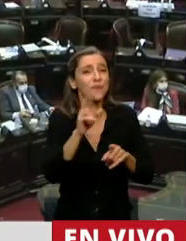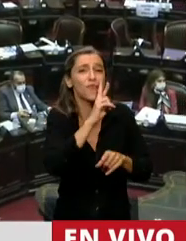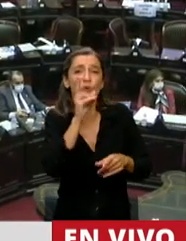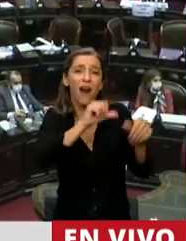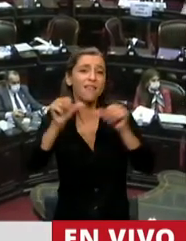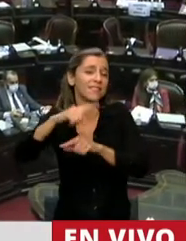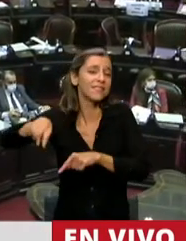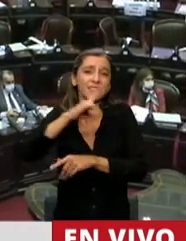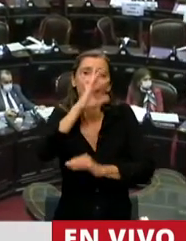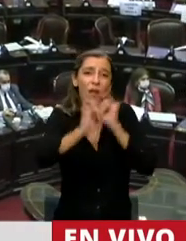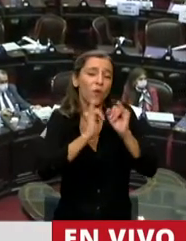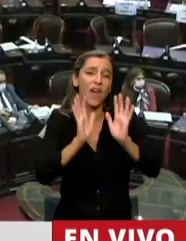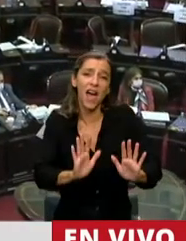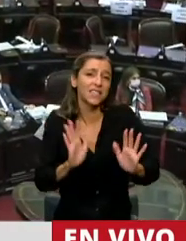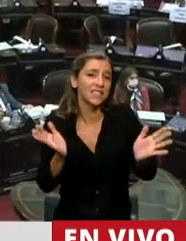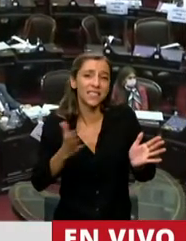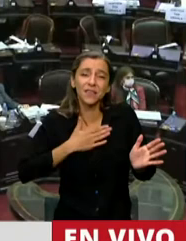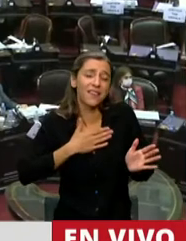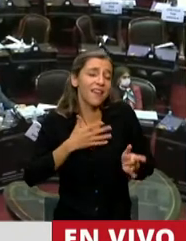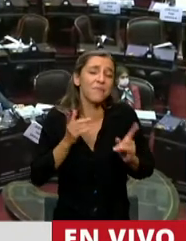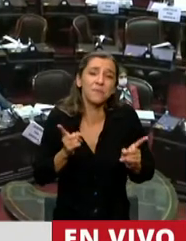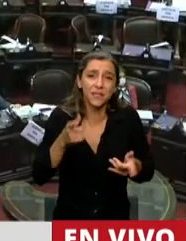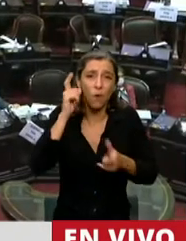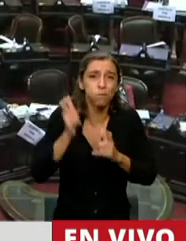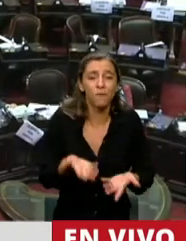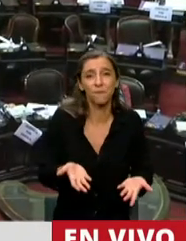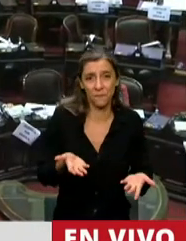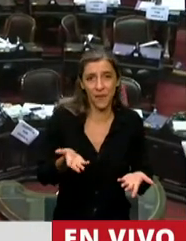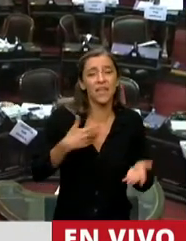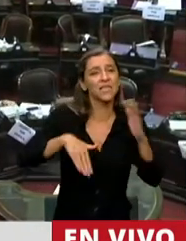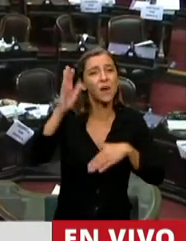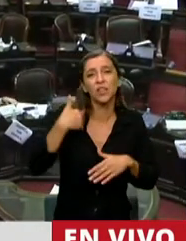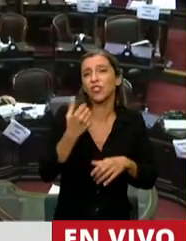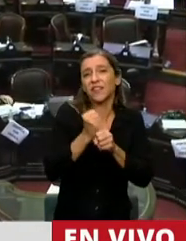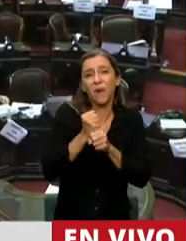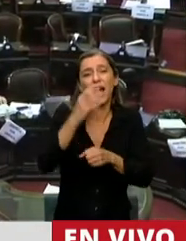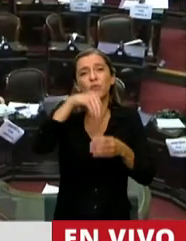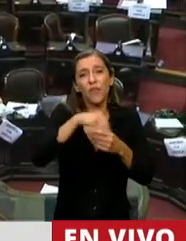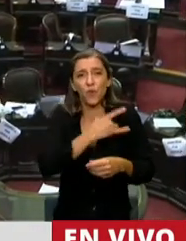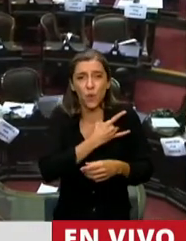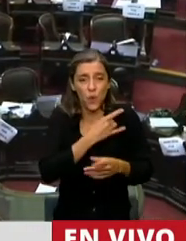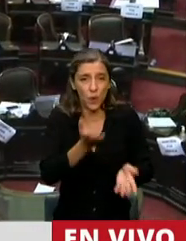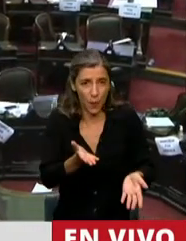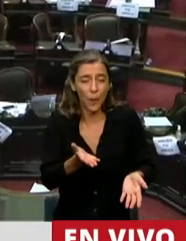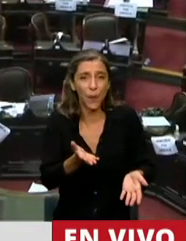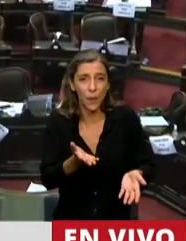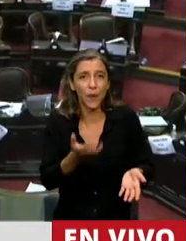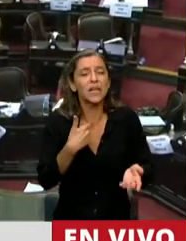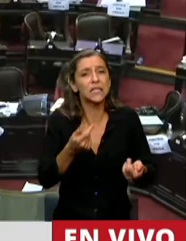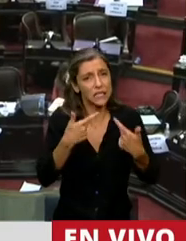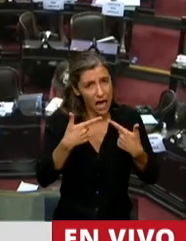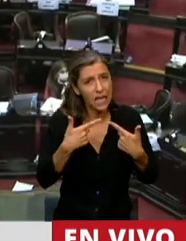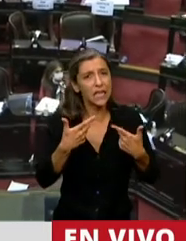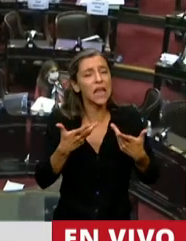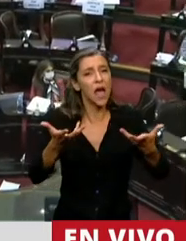que tener una carrera científica no nos salva de la pauperización en la Argentina. La mayoría trabajamos en las universidades. Las universidades nos dan ese espacio de contención